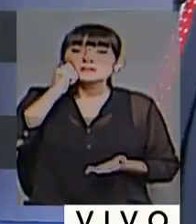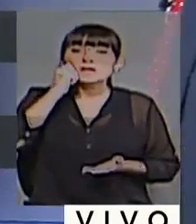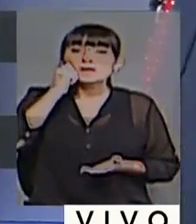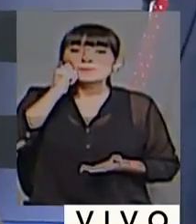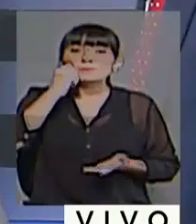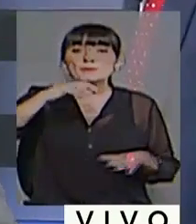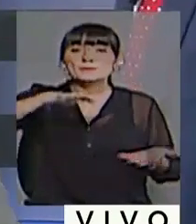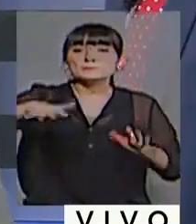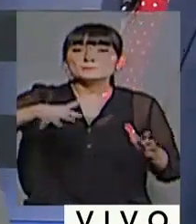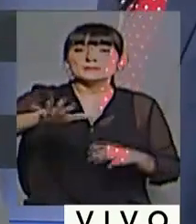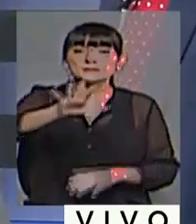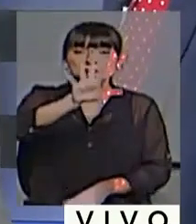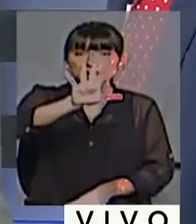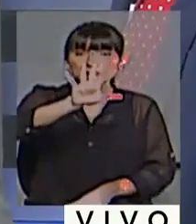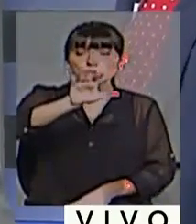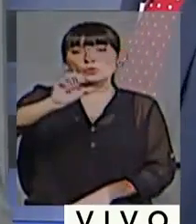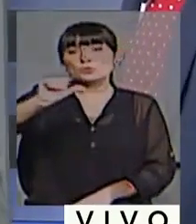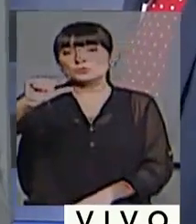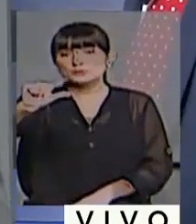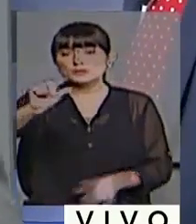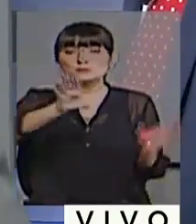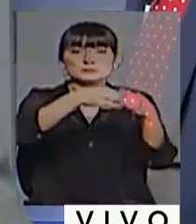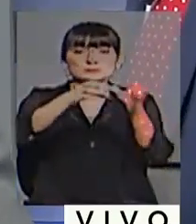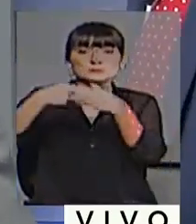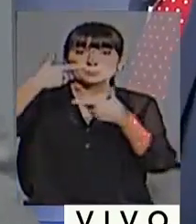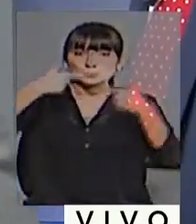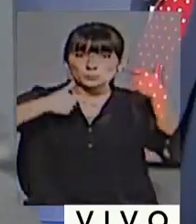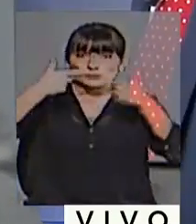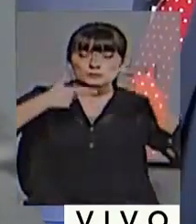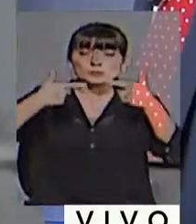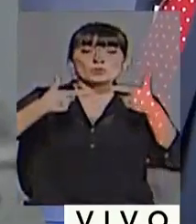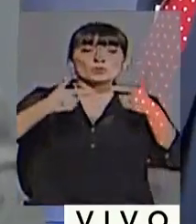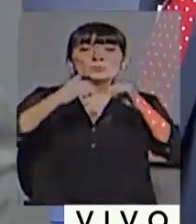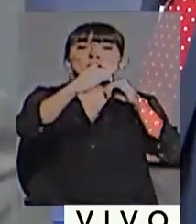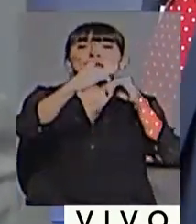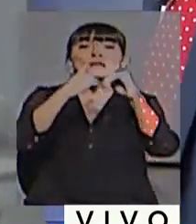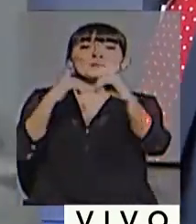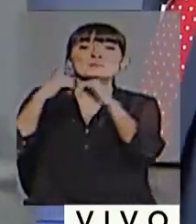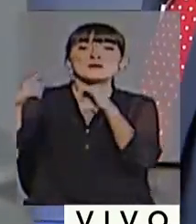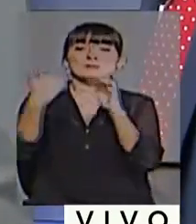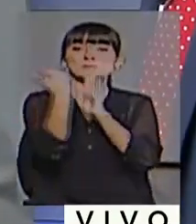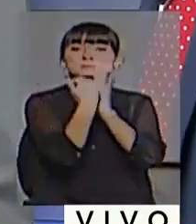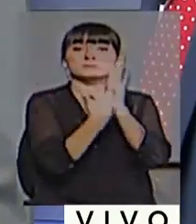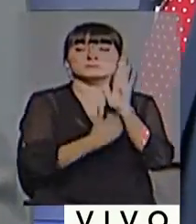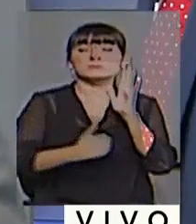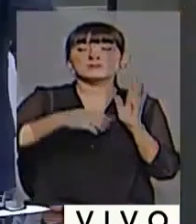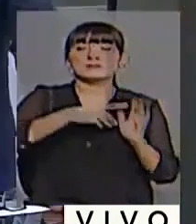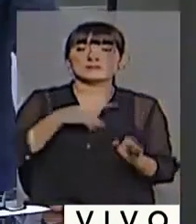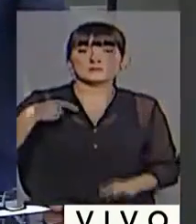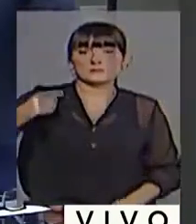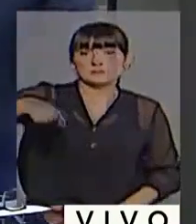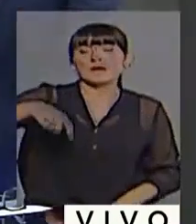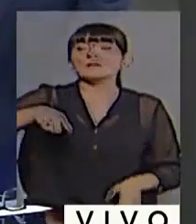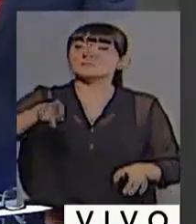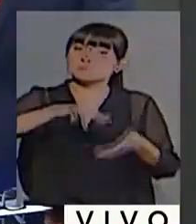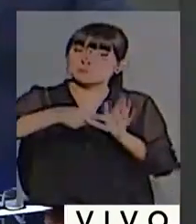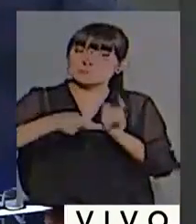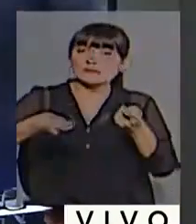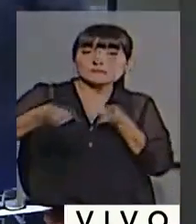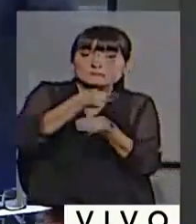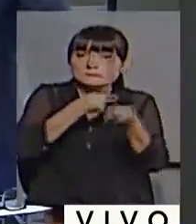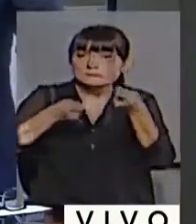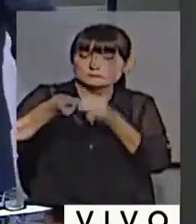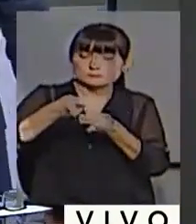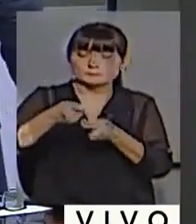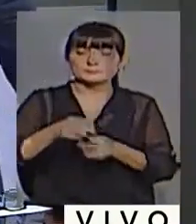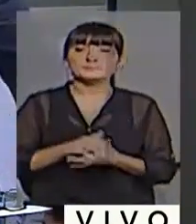entre 5 o 6 partidos eventualmente la lista parlamentaria, entonces hay un problema respecto a la negociación parlamentaria.